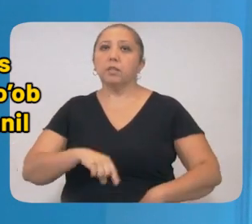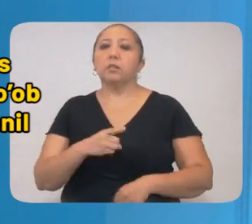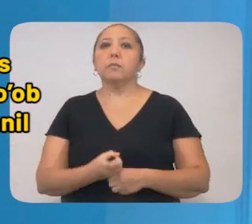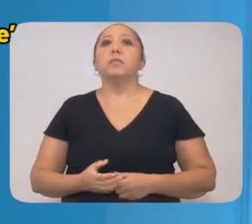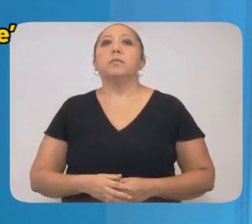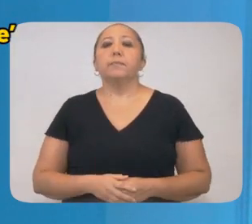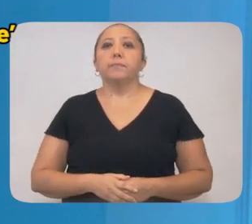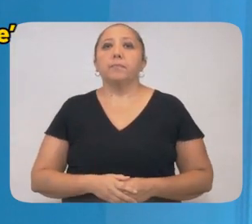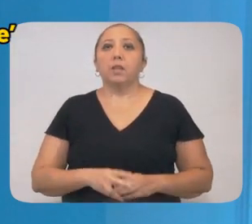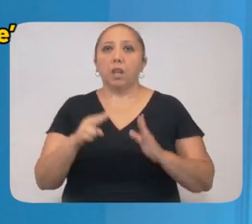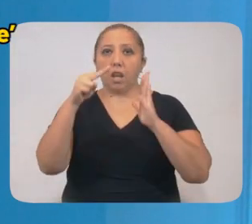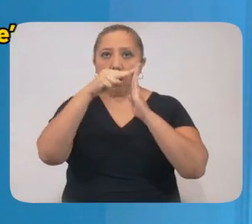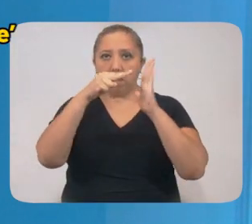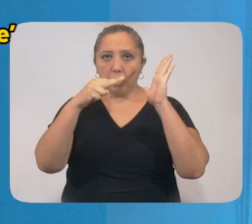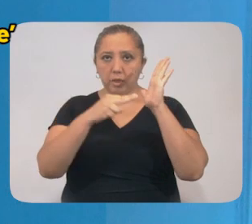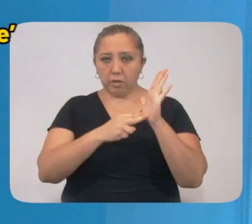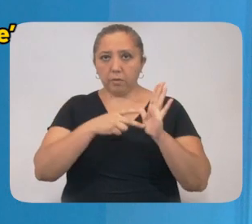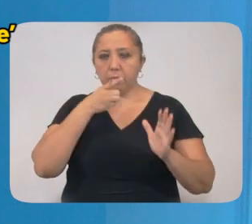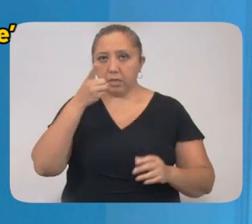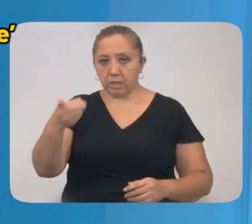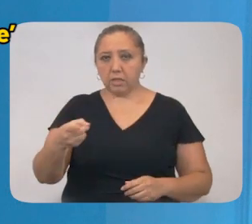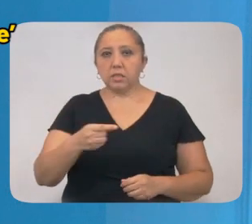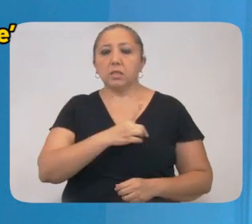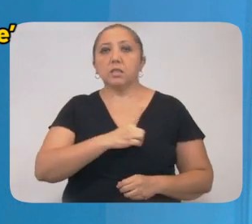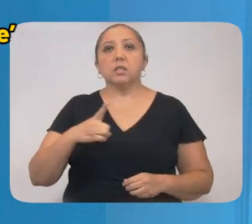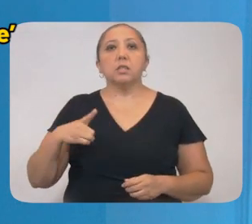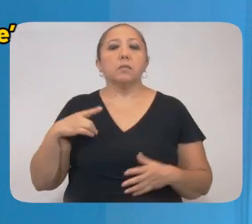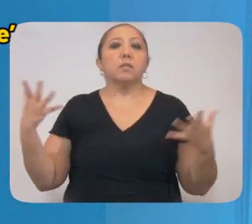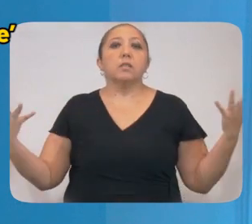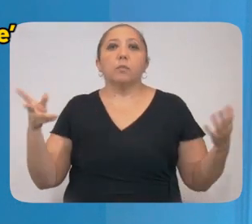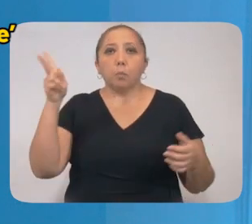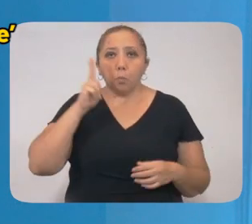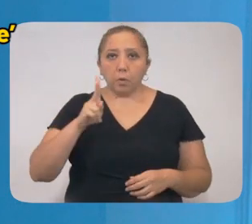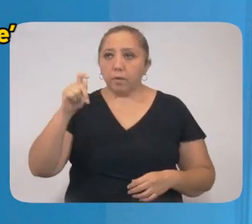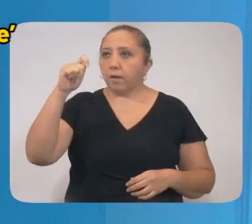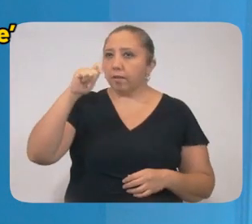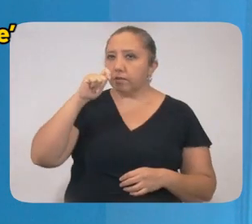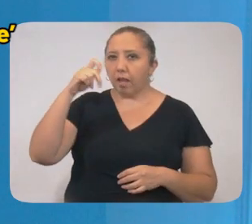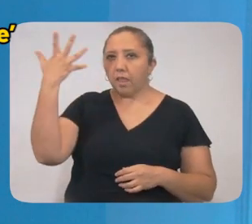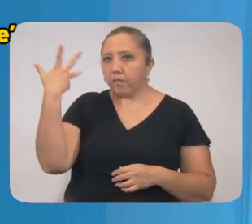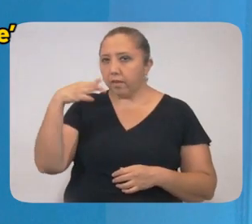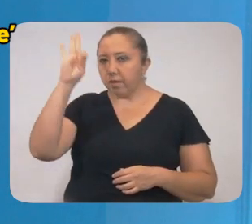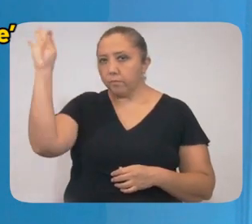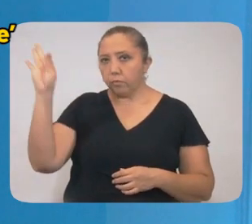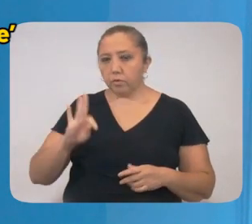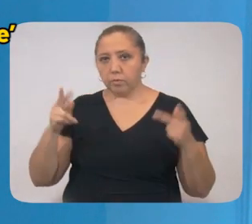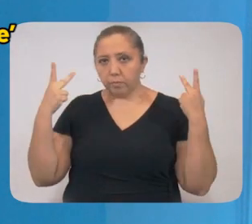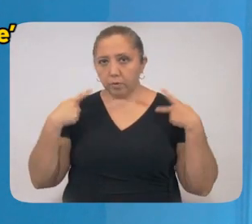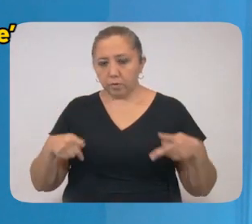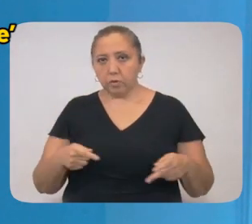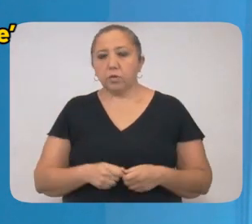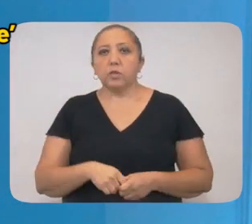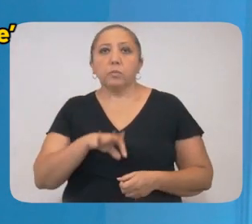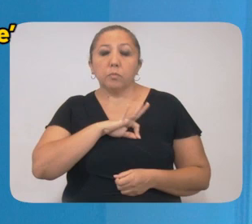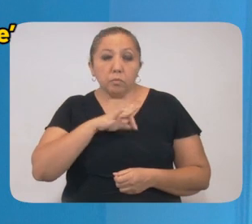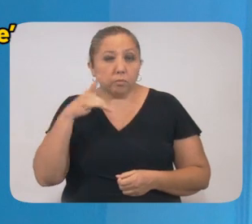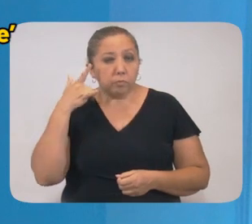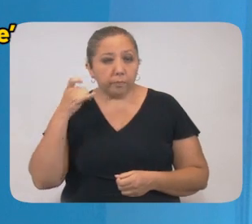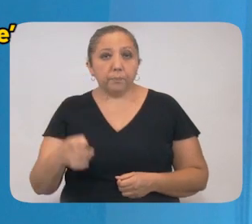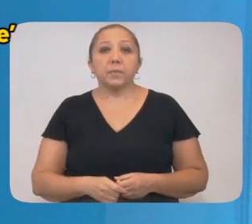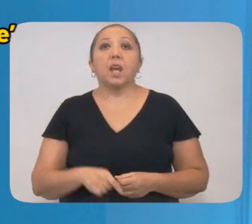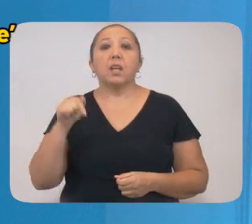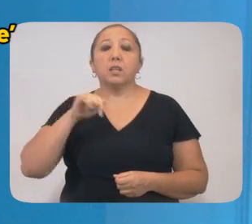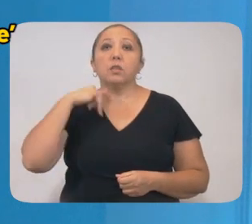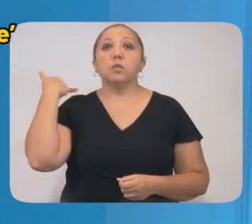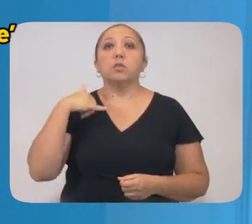actividades. La norma de la Federación marca que se deben realizar pruebas al 10% de los pacientes sintomáticos sospechosos, y